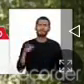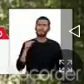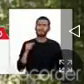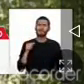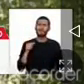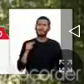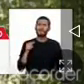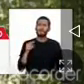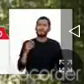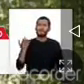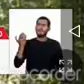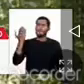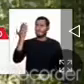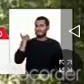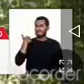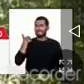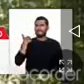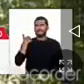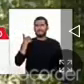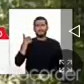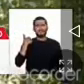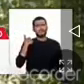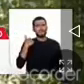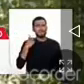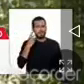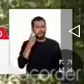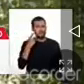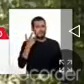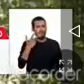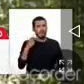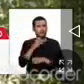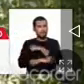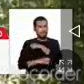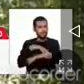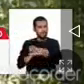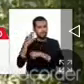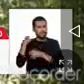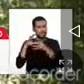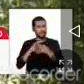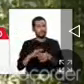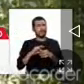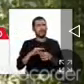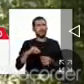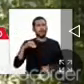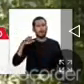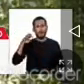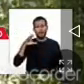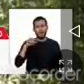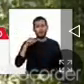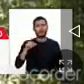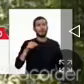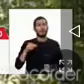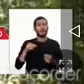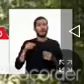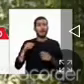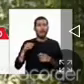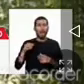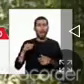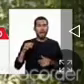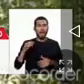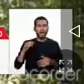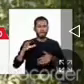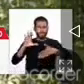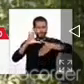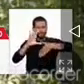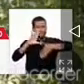en lo que veíamos los tres países que entonces pertenecíamos a la APEC, al Foro de Cooperación Económica Asia-Pacífico, en